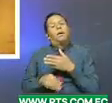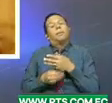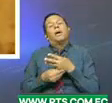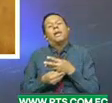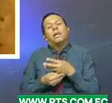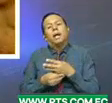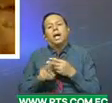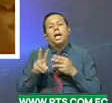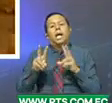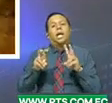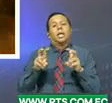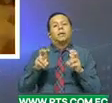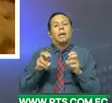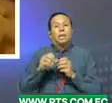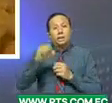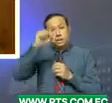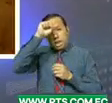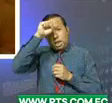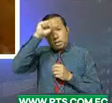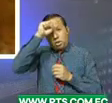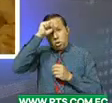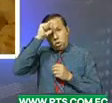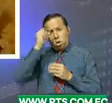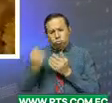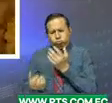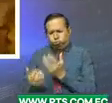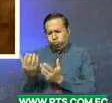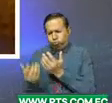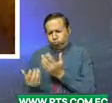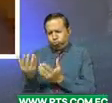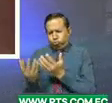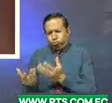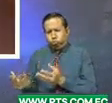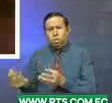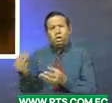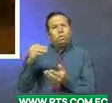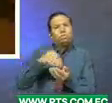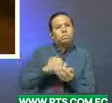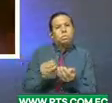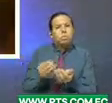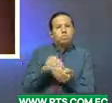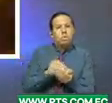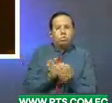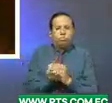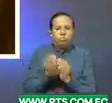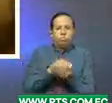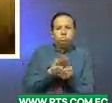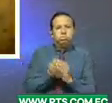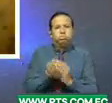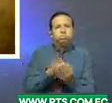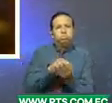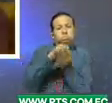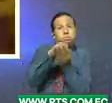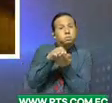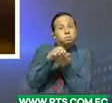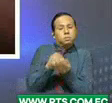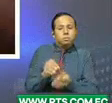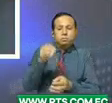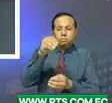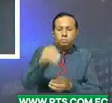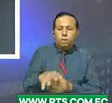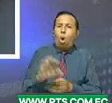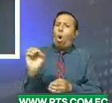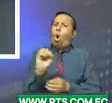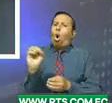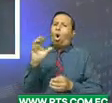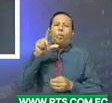utilizar el chicharrón, el cerdo. Fusionar el cerdo con el verde y el maní viene espectacular. Incorporar pollo desmechado